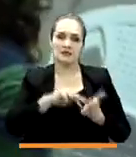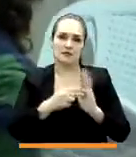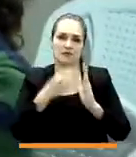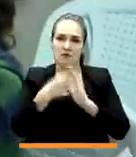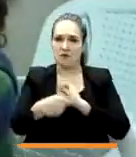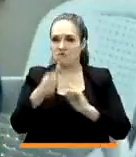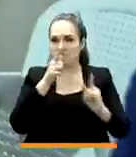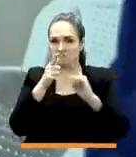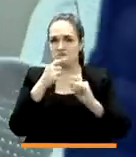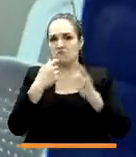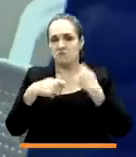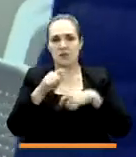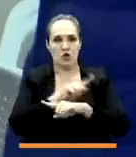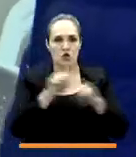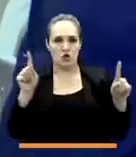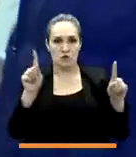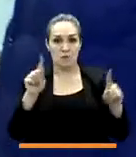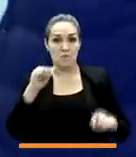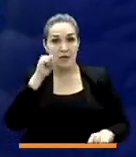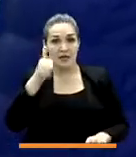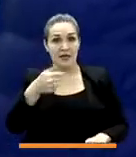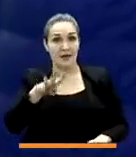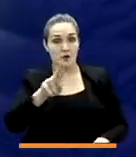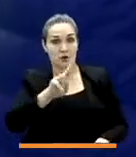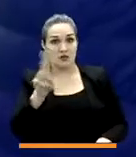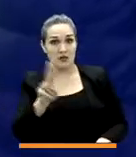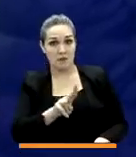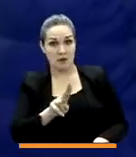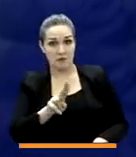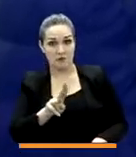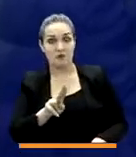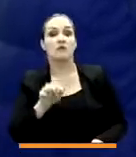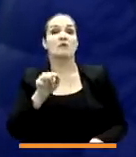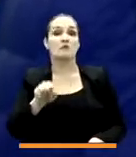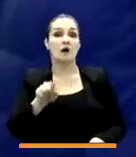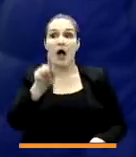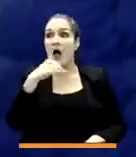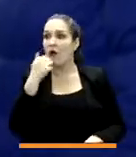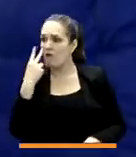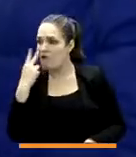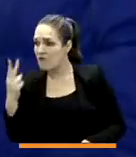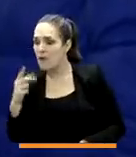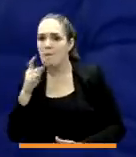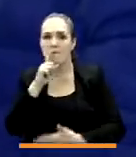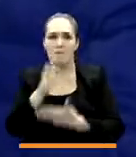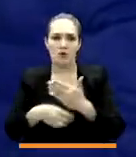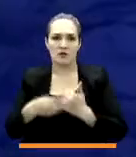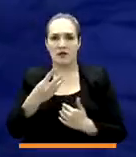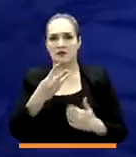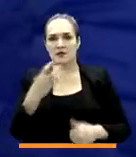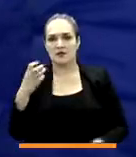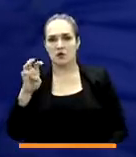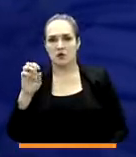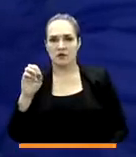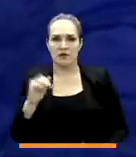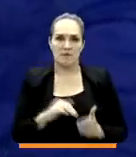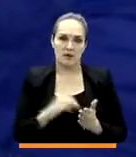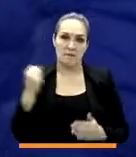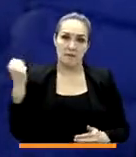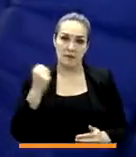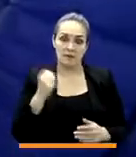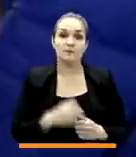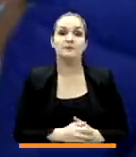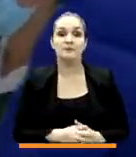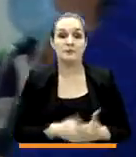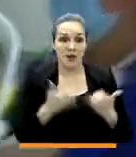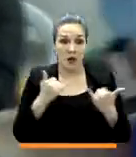mañana y quienes infrinjan podrán recibir una multa de 390.000 pesos. Nosotros, por supuesto, estaremos pendientes